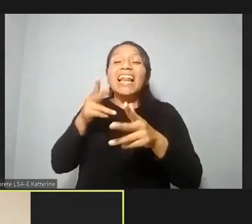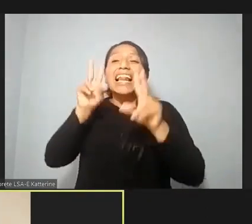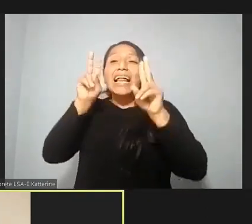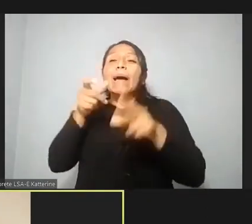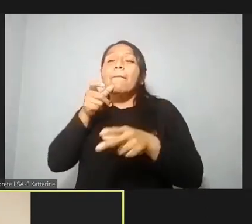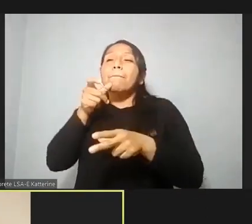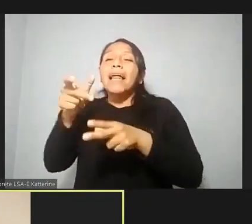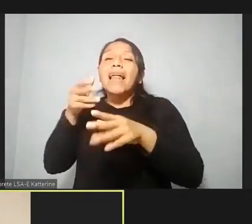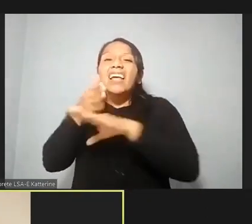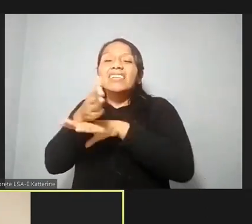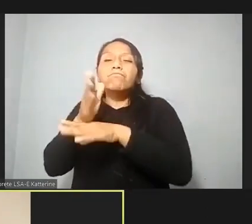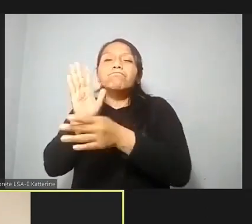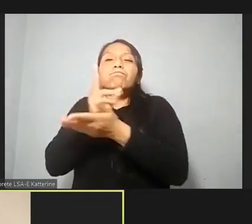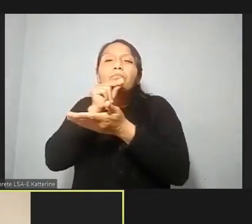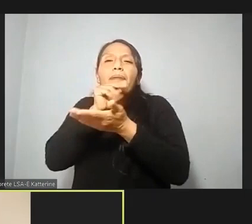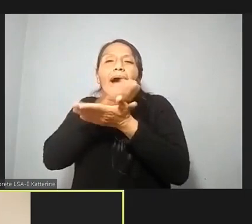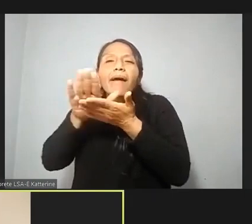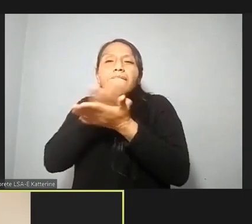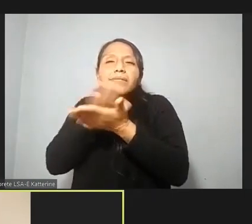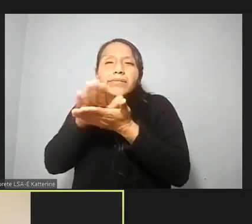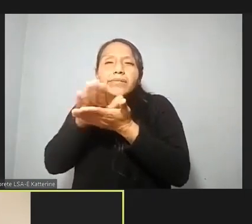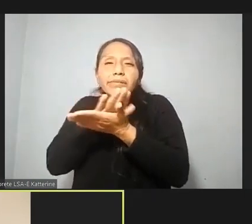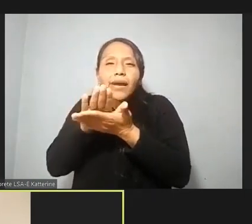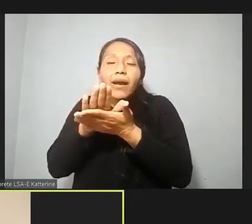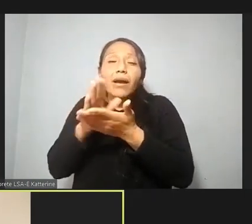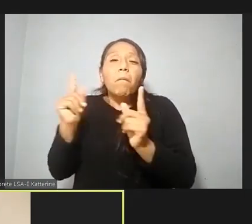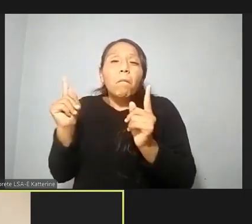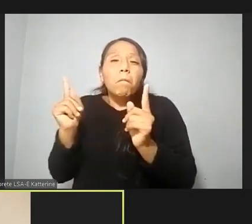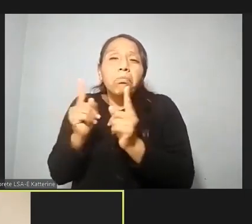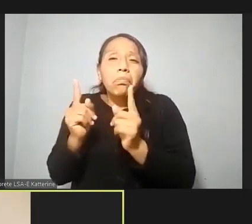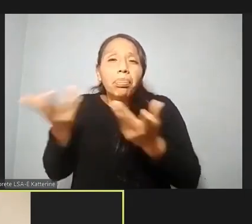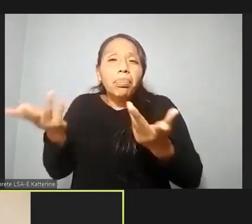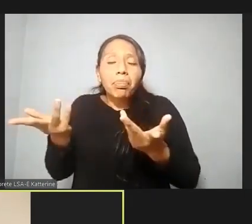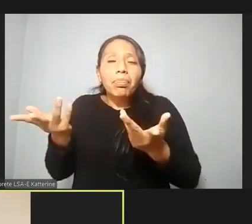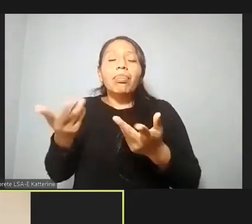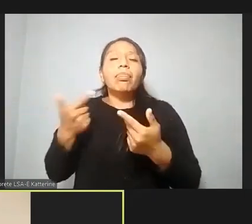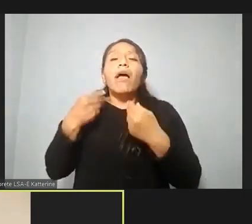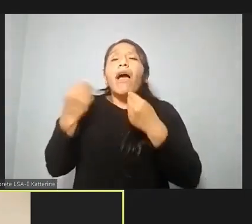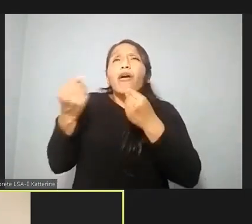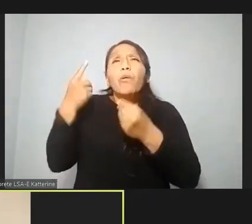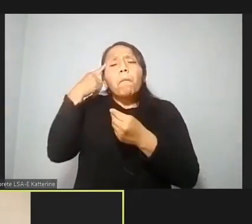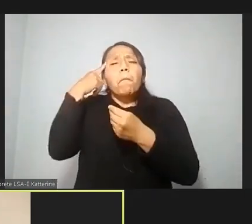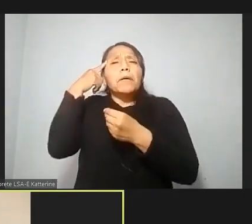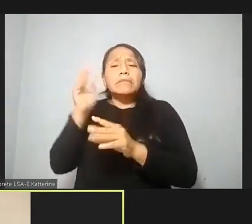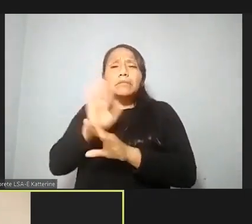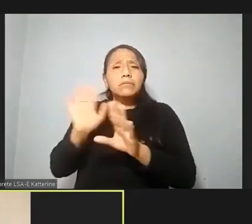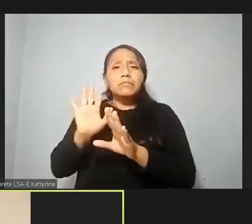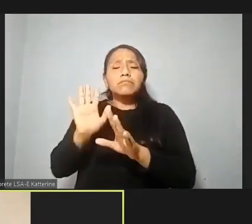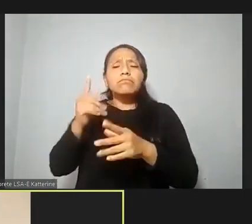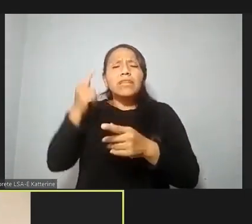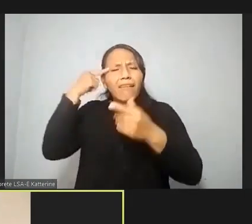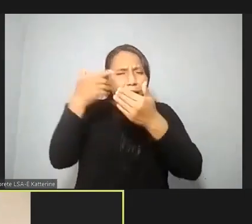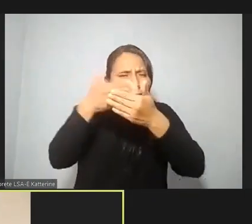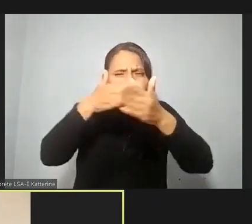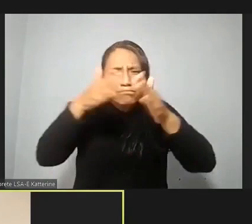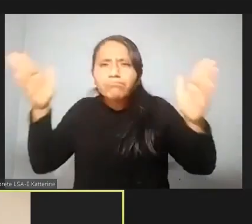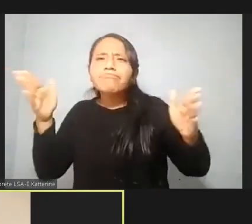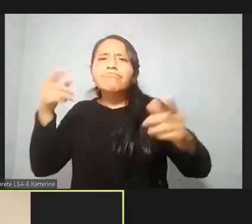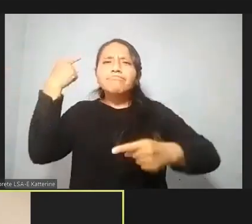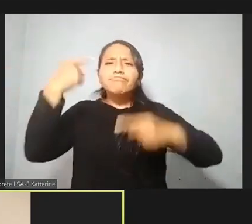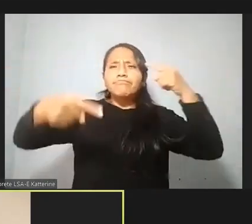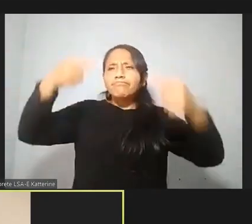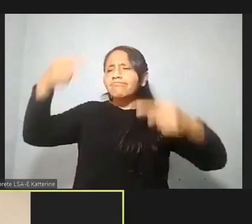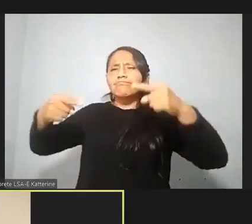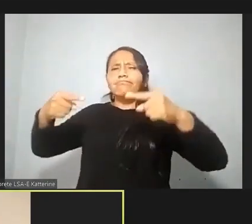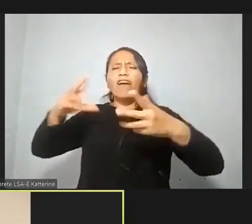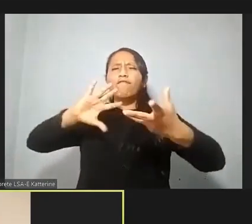quede vacía, quedando escueta a cómo la pensamos, si no tomamos a la interseccionalidad